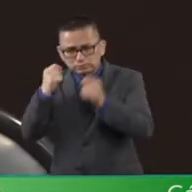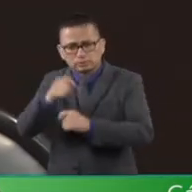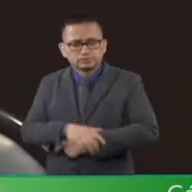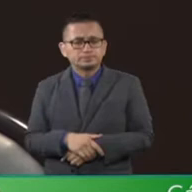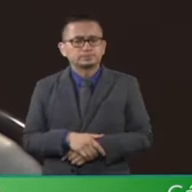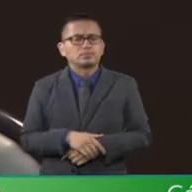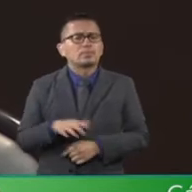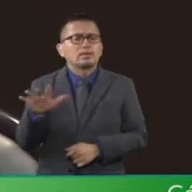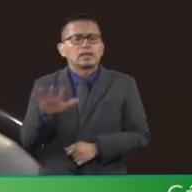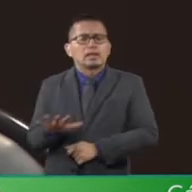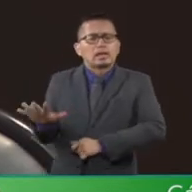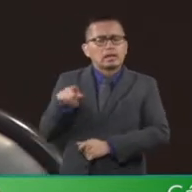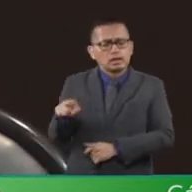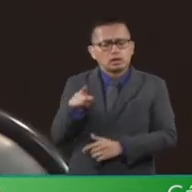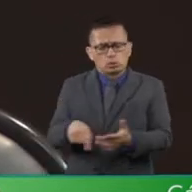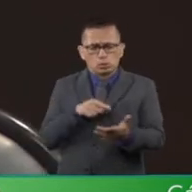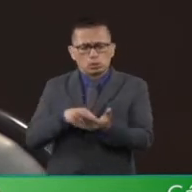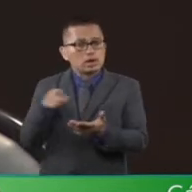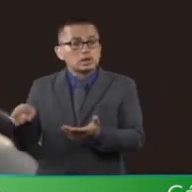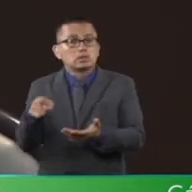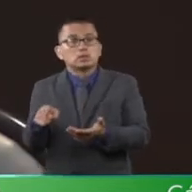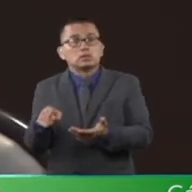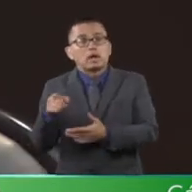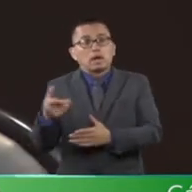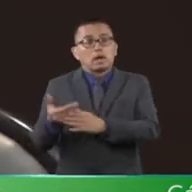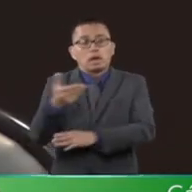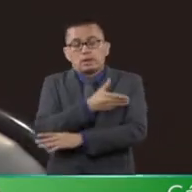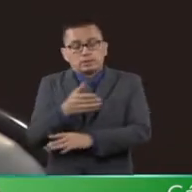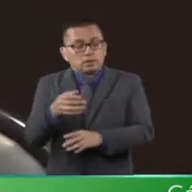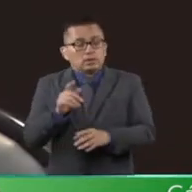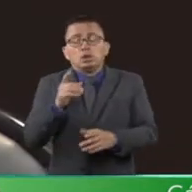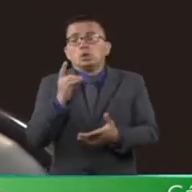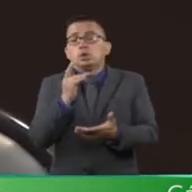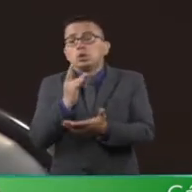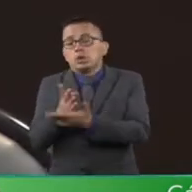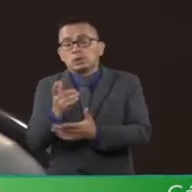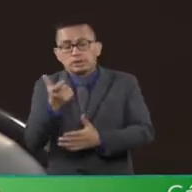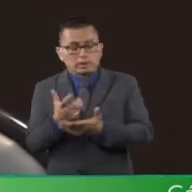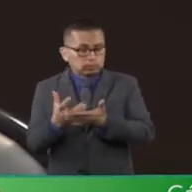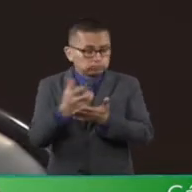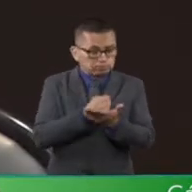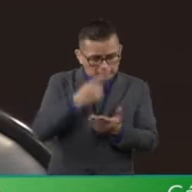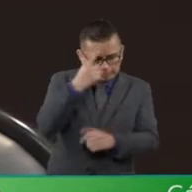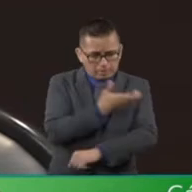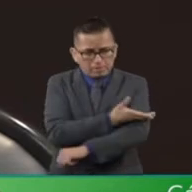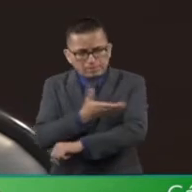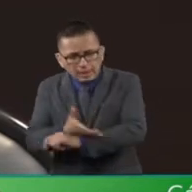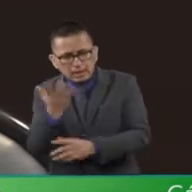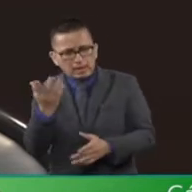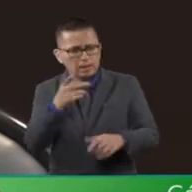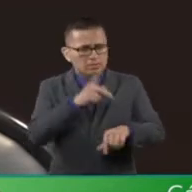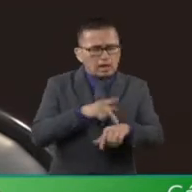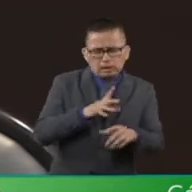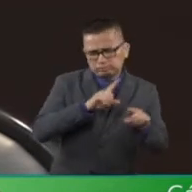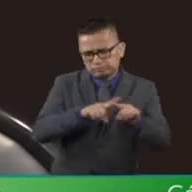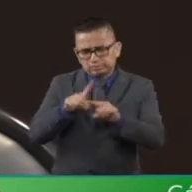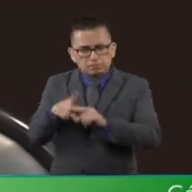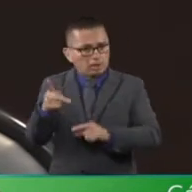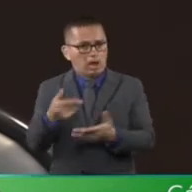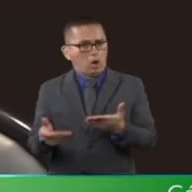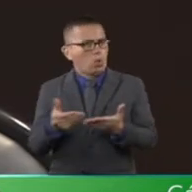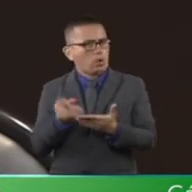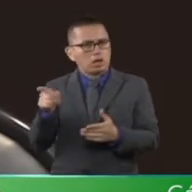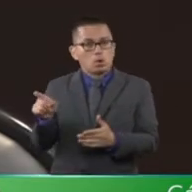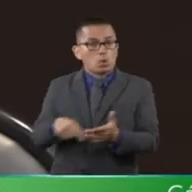a ser el principal a ser el principal destino turístico de nuestro país y sin duda alguno de los más